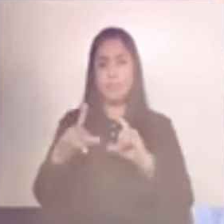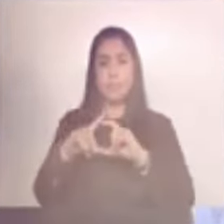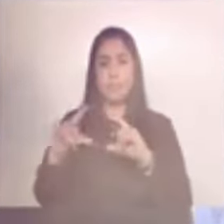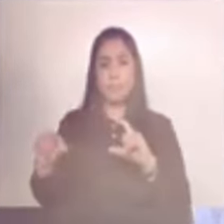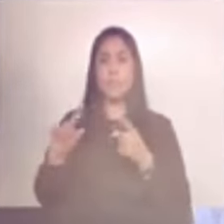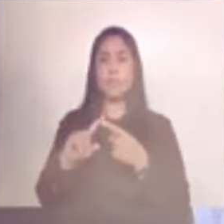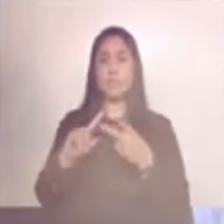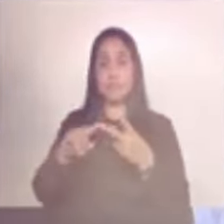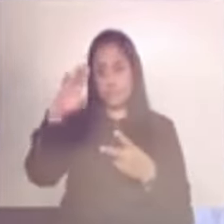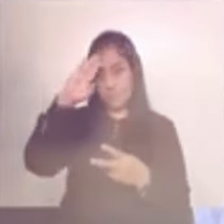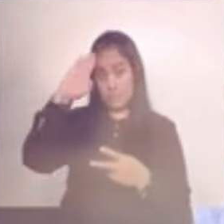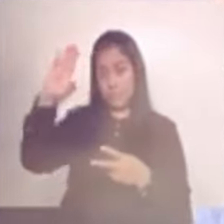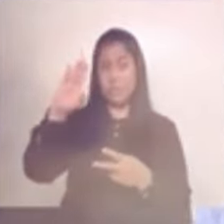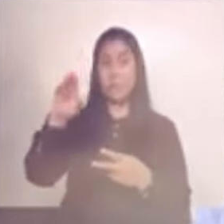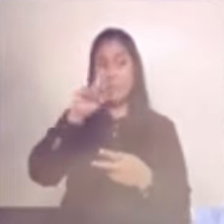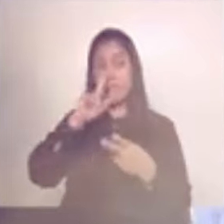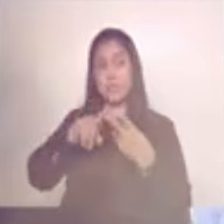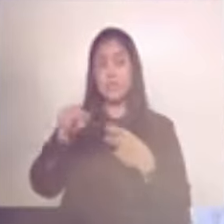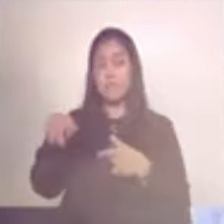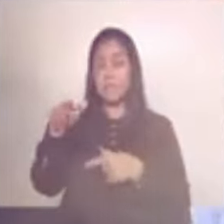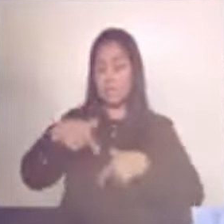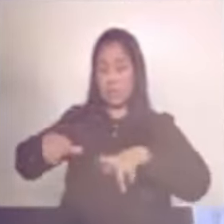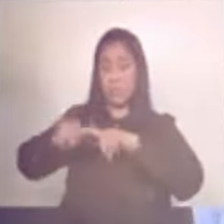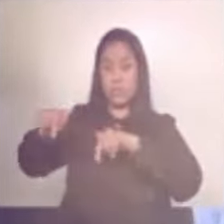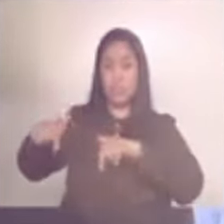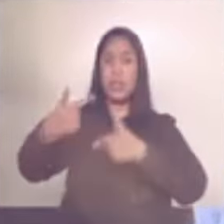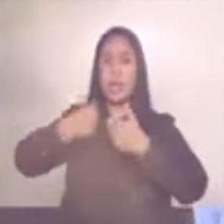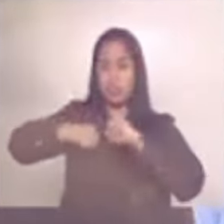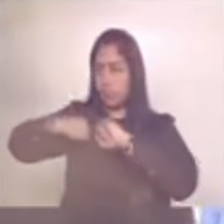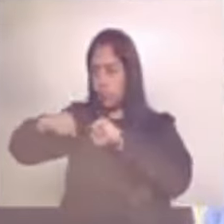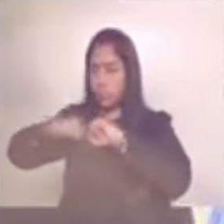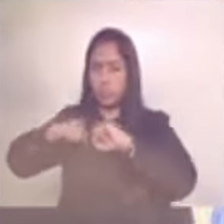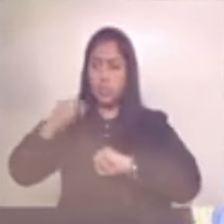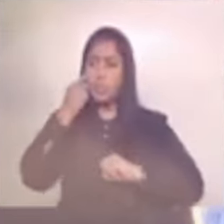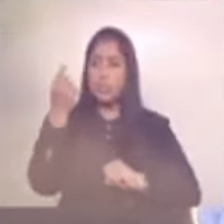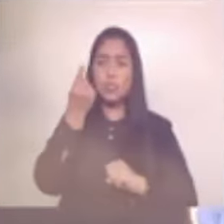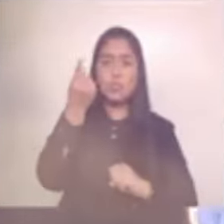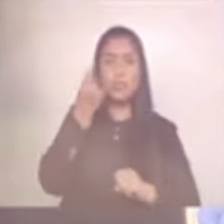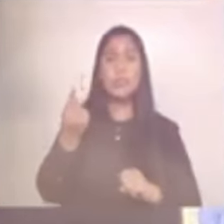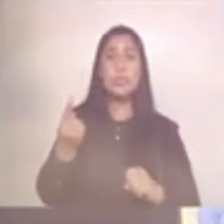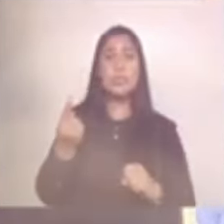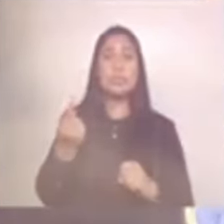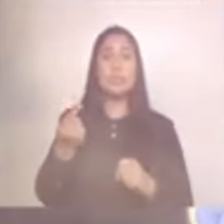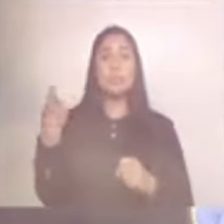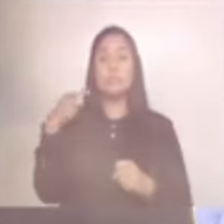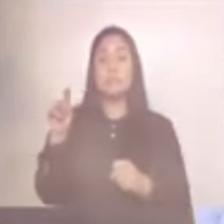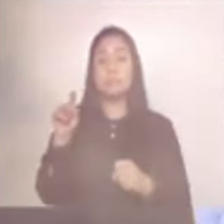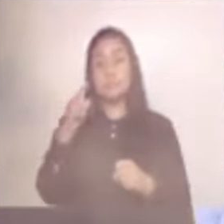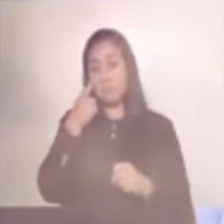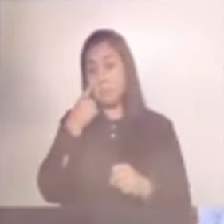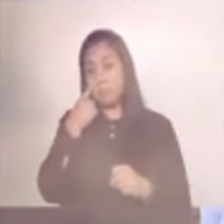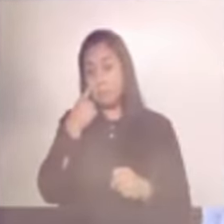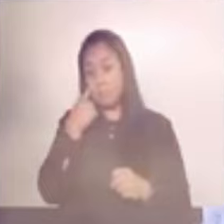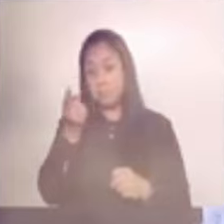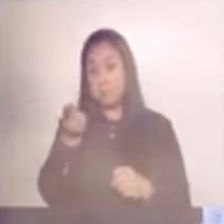con el comandante de la zona de que están en marcha los operativos de búsqueda para poder ver